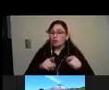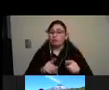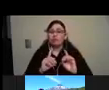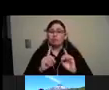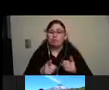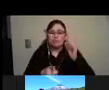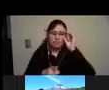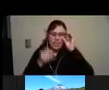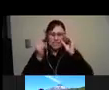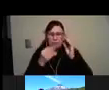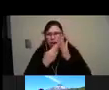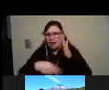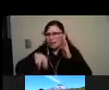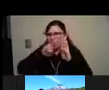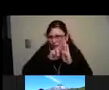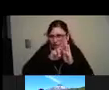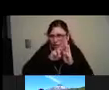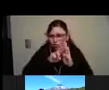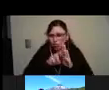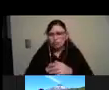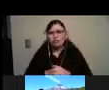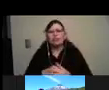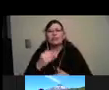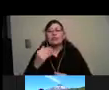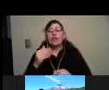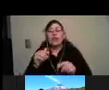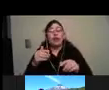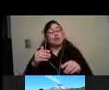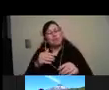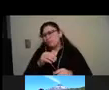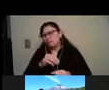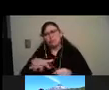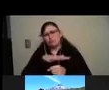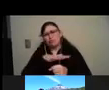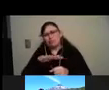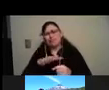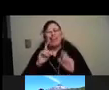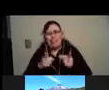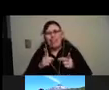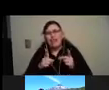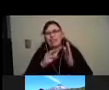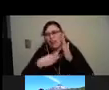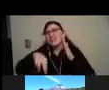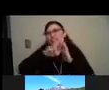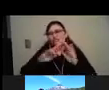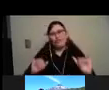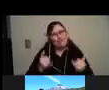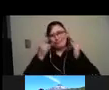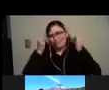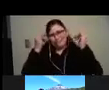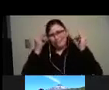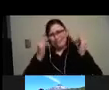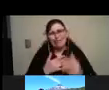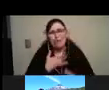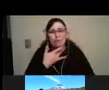la rehabilitación y la vida de estos niños en un contexto de alegría, ¿cierto? Porque no están ajenos a todo lo